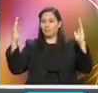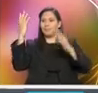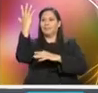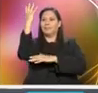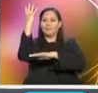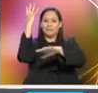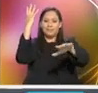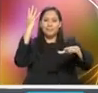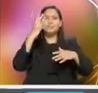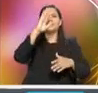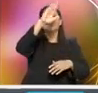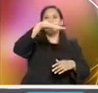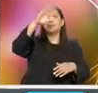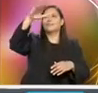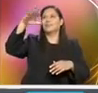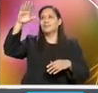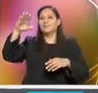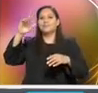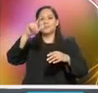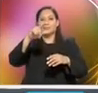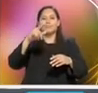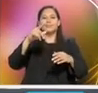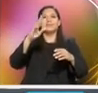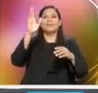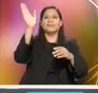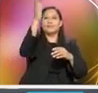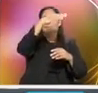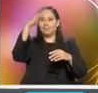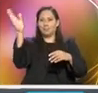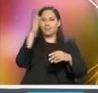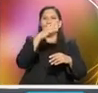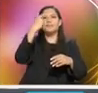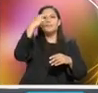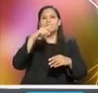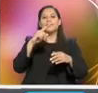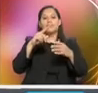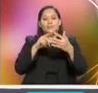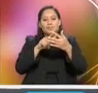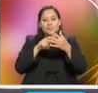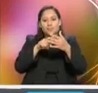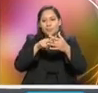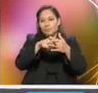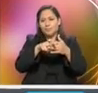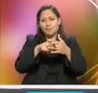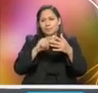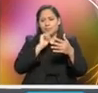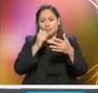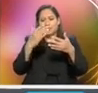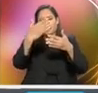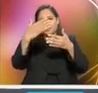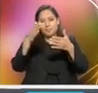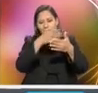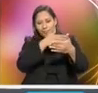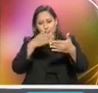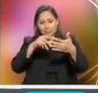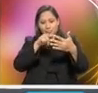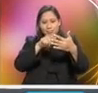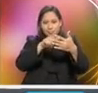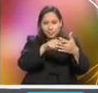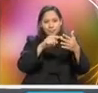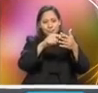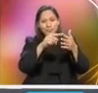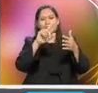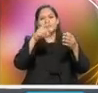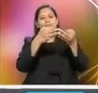pues impermeabilizas y pones un sello para que no se penetren las raíces y después le pones tierra o lo llenas de macetas